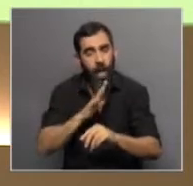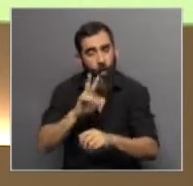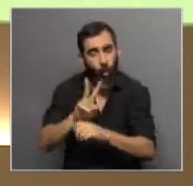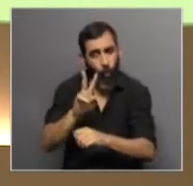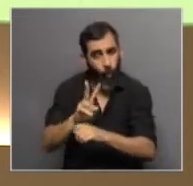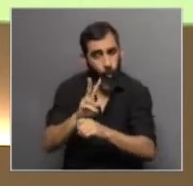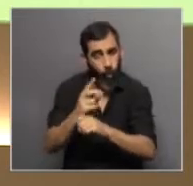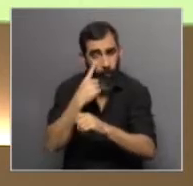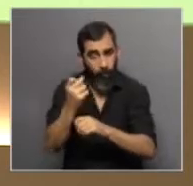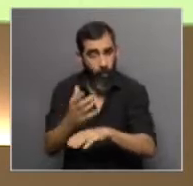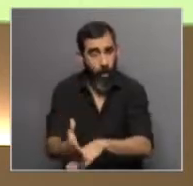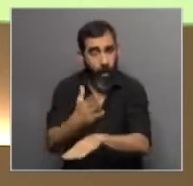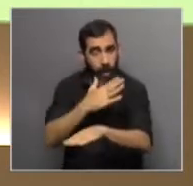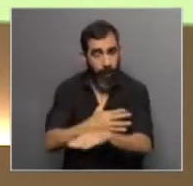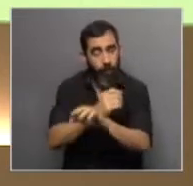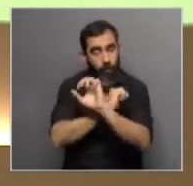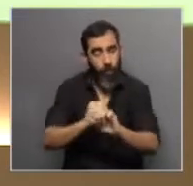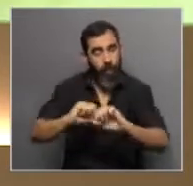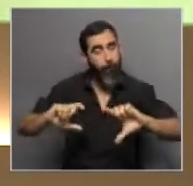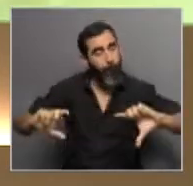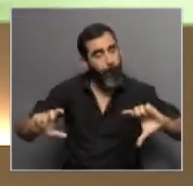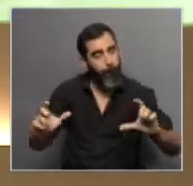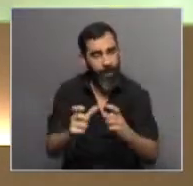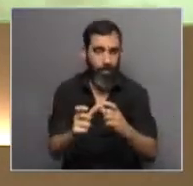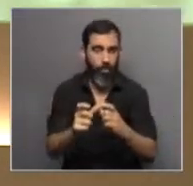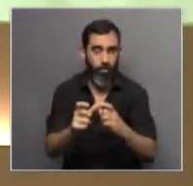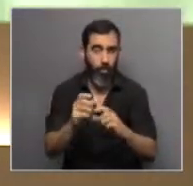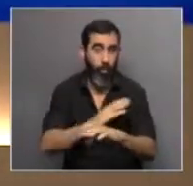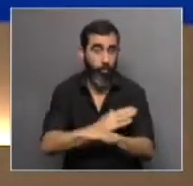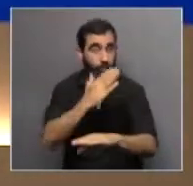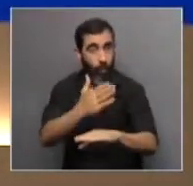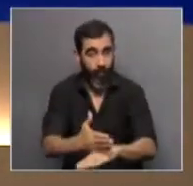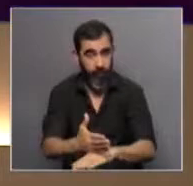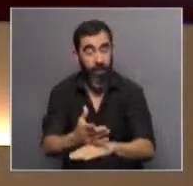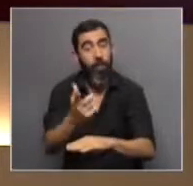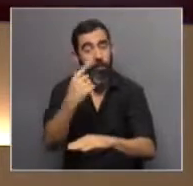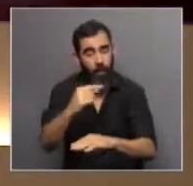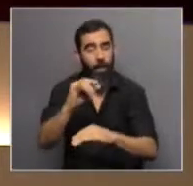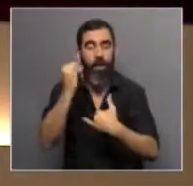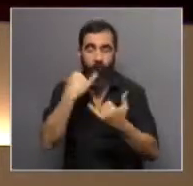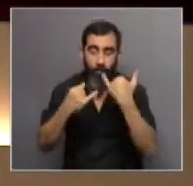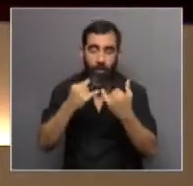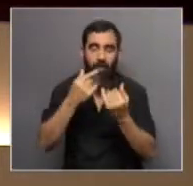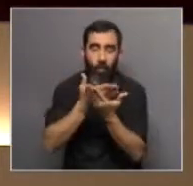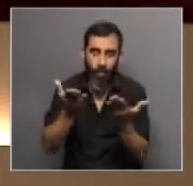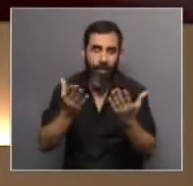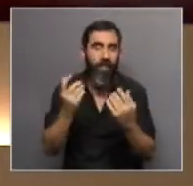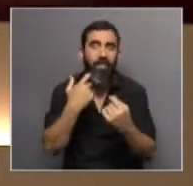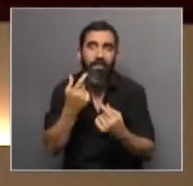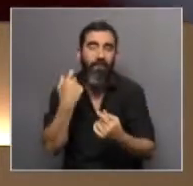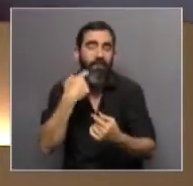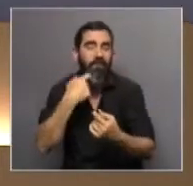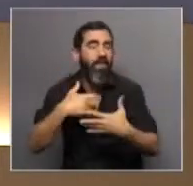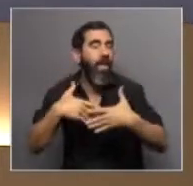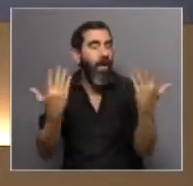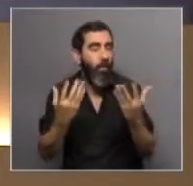y diagnósticos pueden reducir significativamente su impacto, los fríos datos dicen que algo está faltando. ¿Cuáles